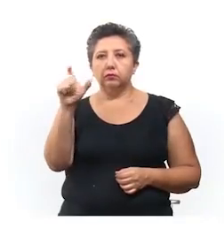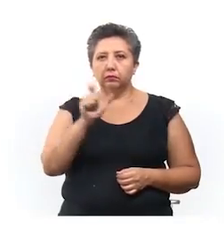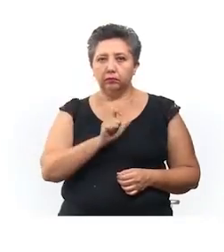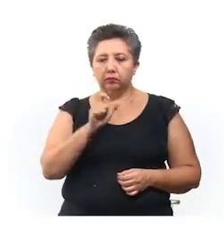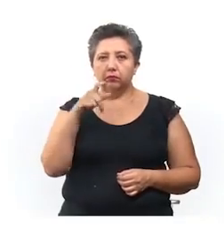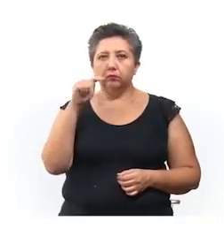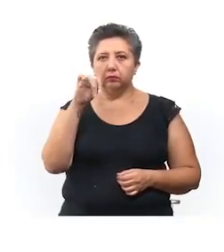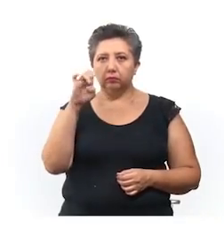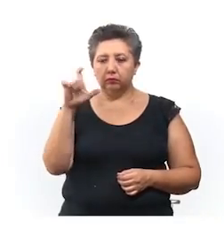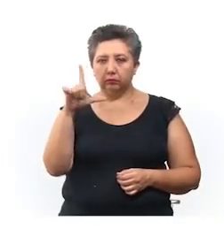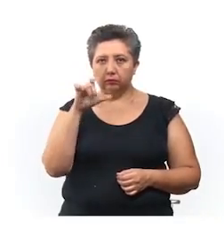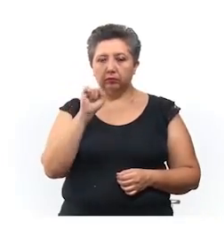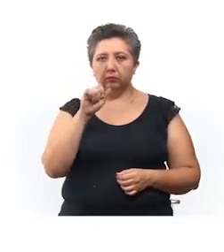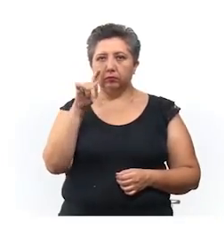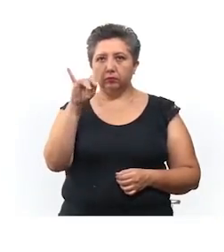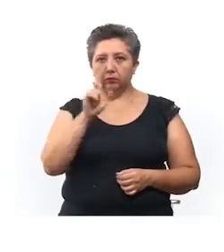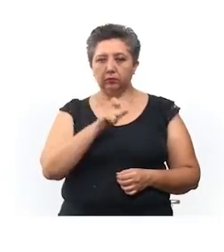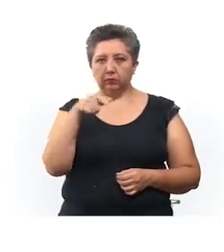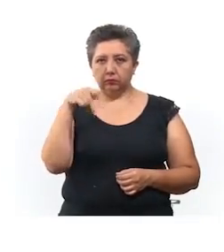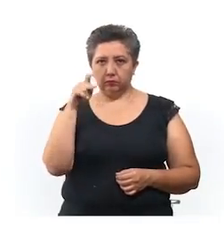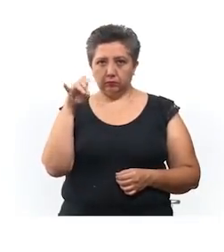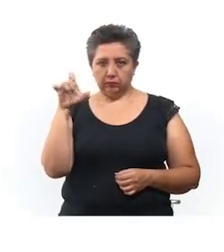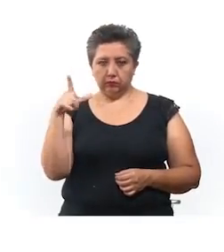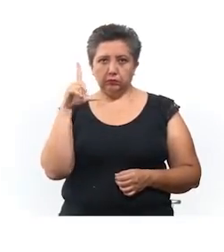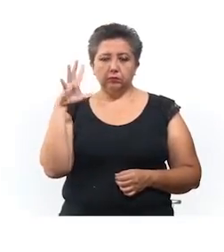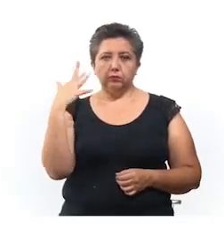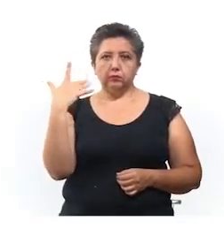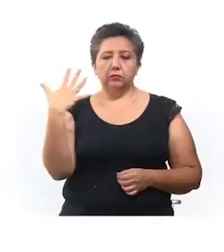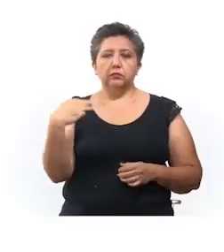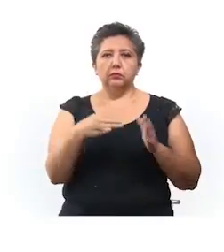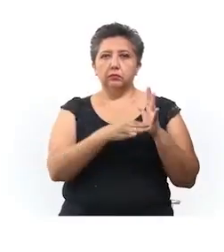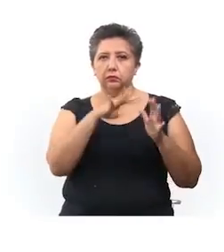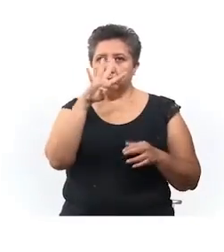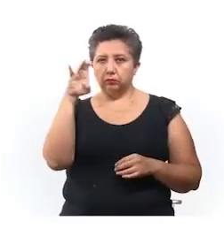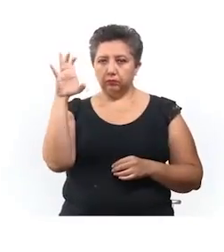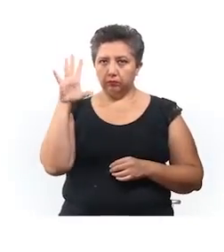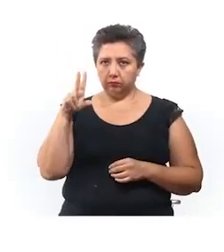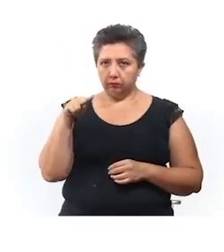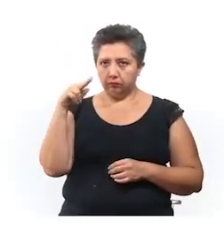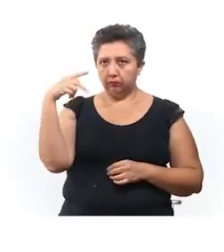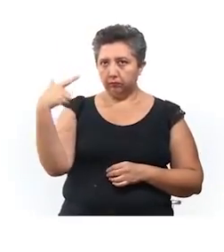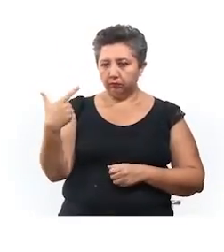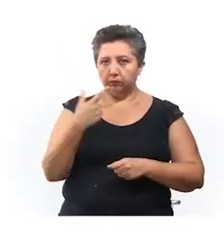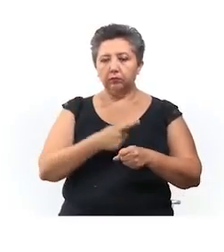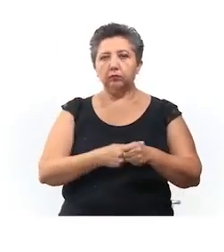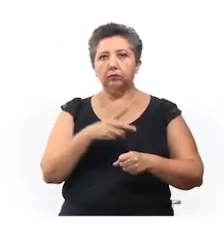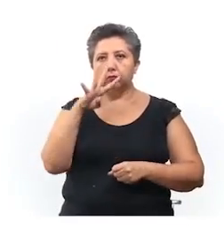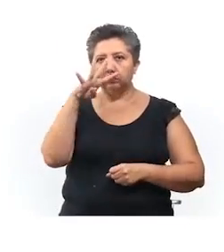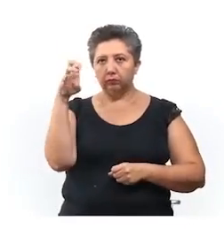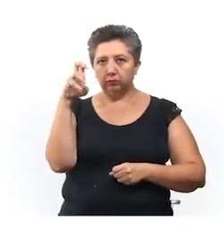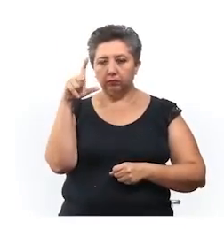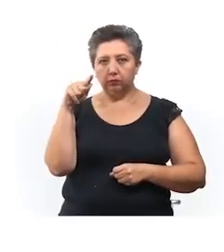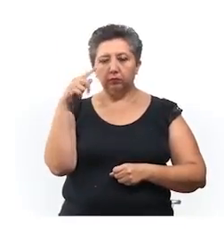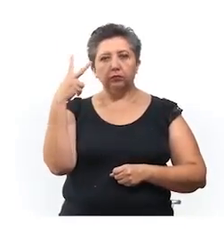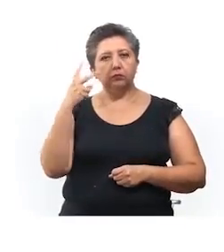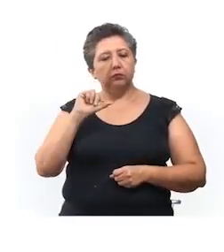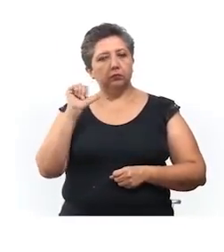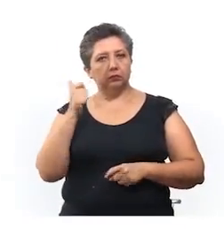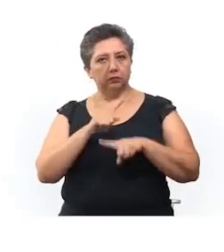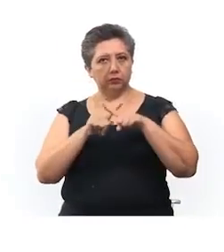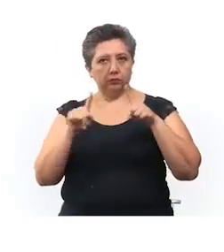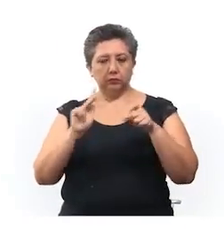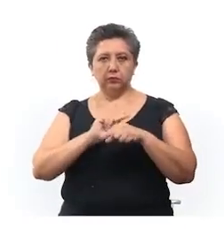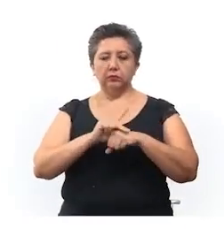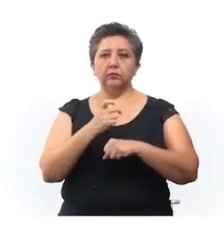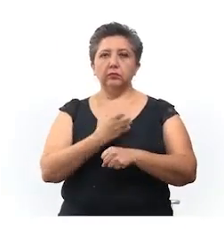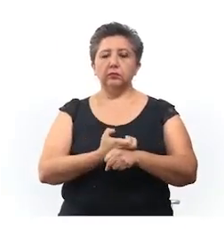Tequit, Ticul y Tixcacalcupul. De los 55.487 casos positivos, 472 son de otro